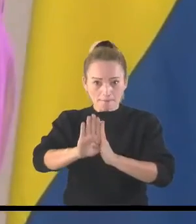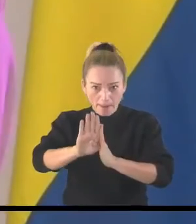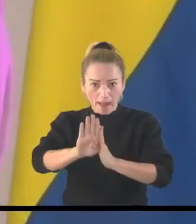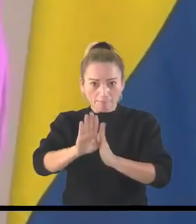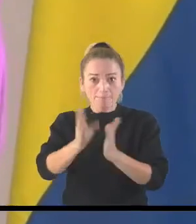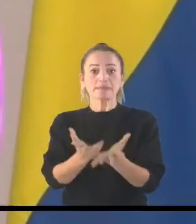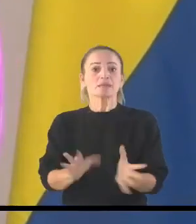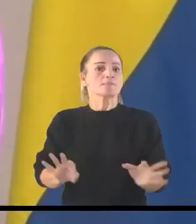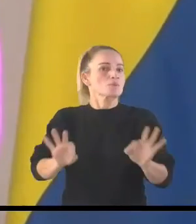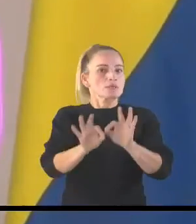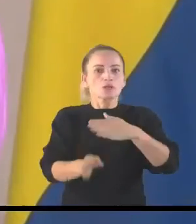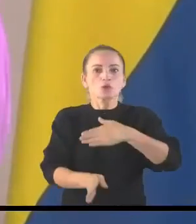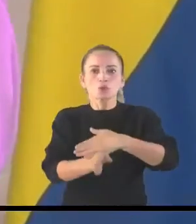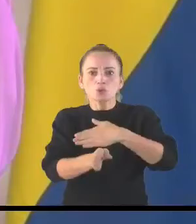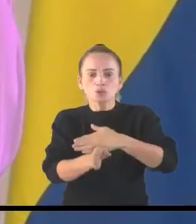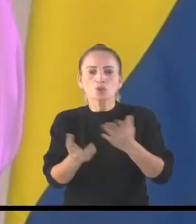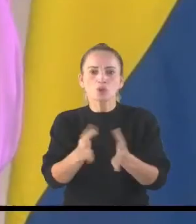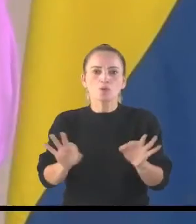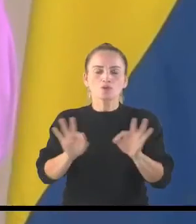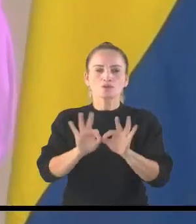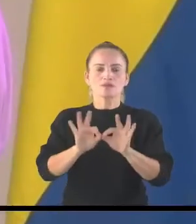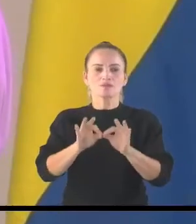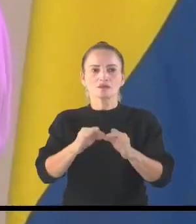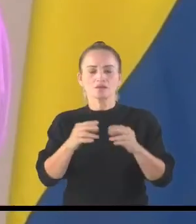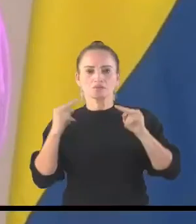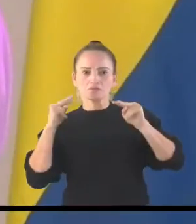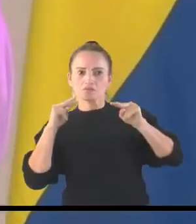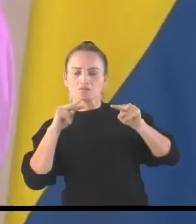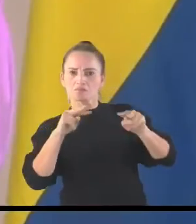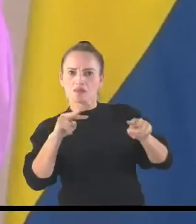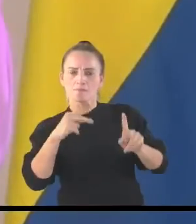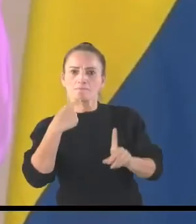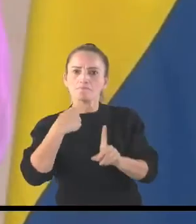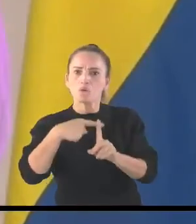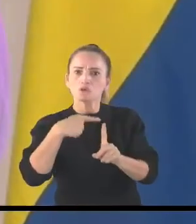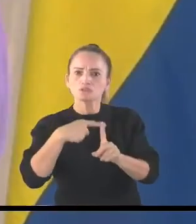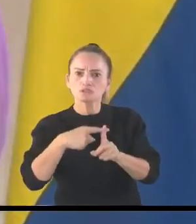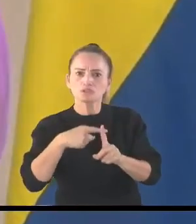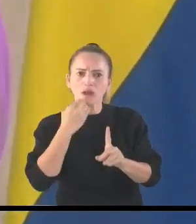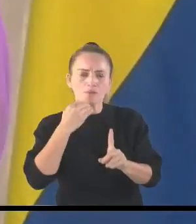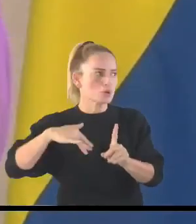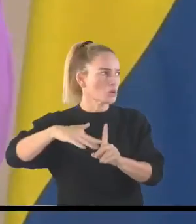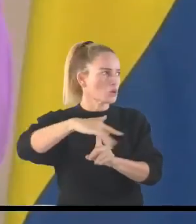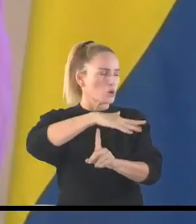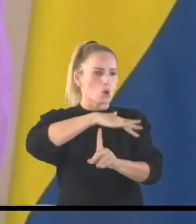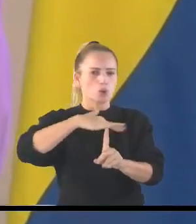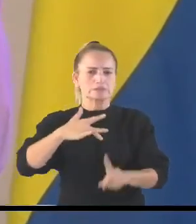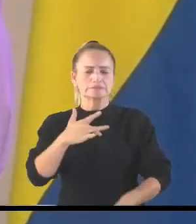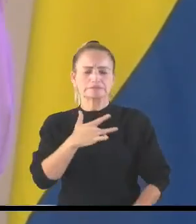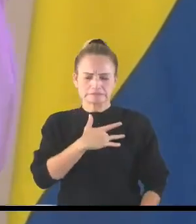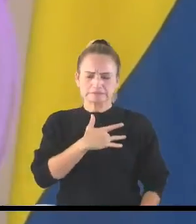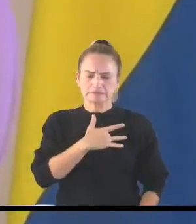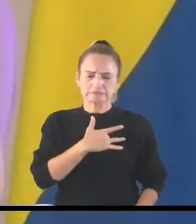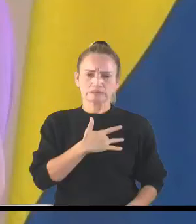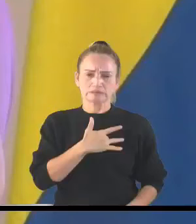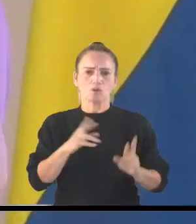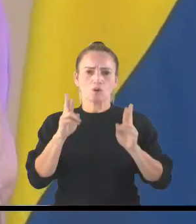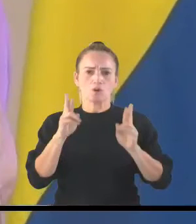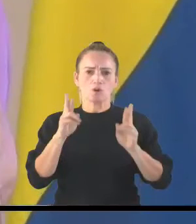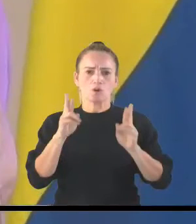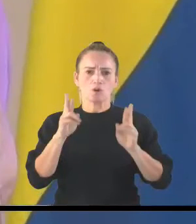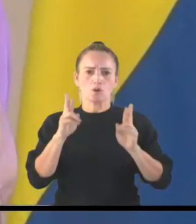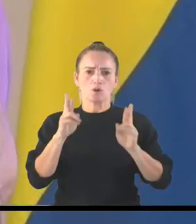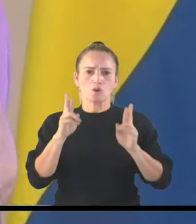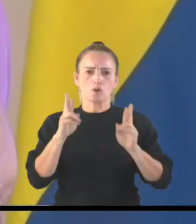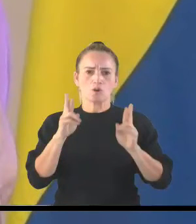muy importante ver a la gente que sonríe en medio de tantos dolores y decir, por fin, este Estado nos